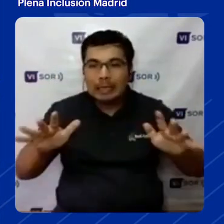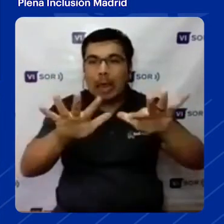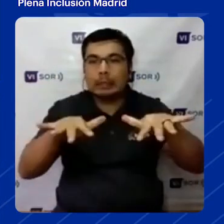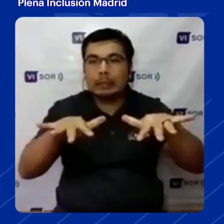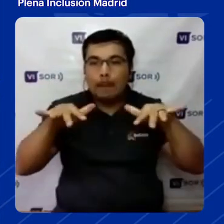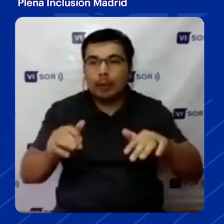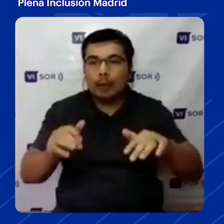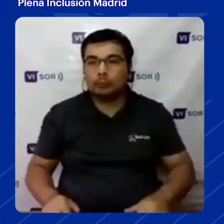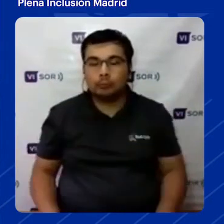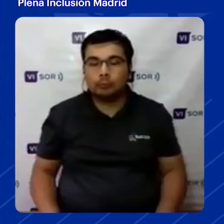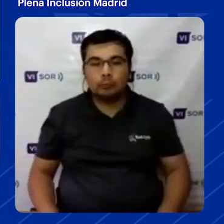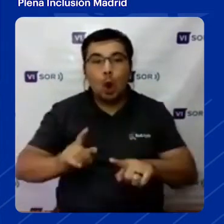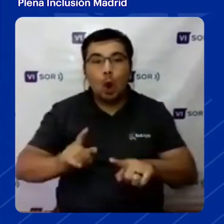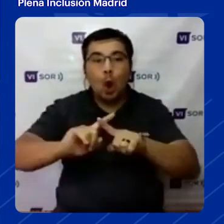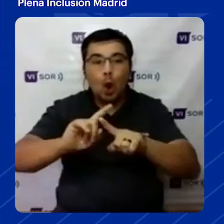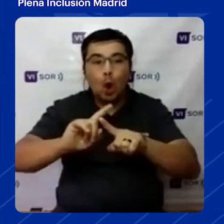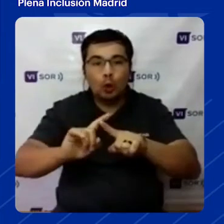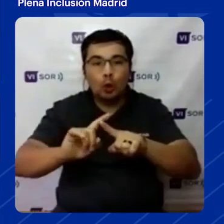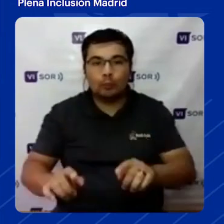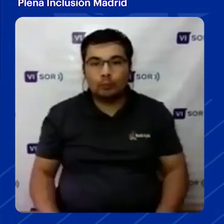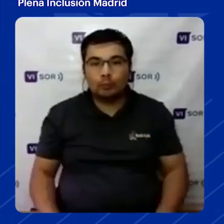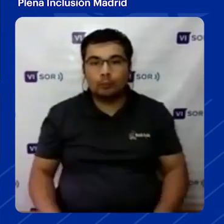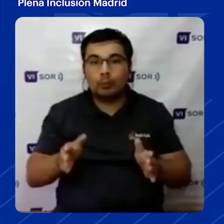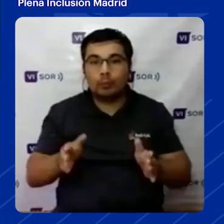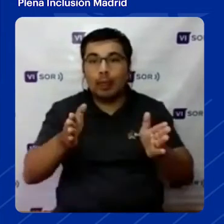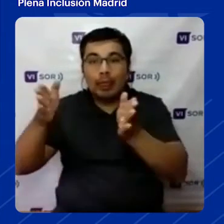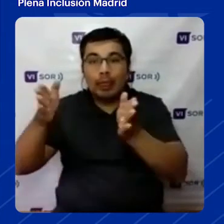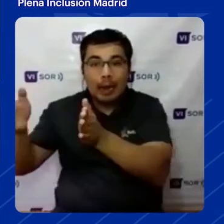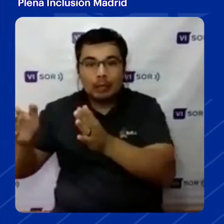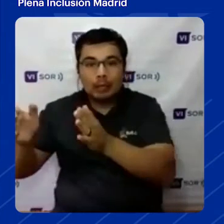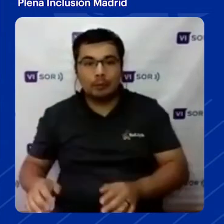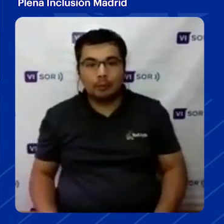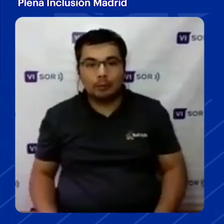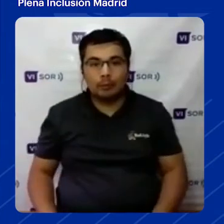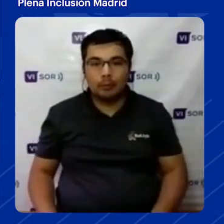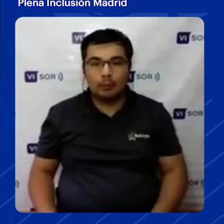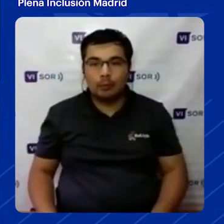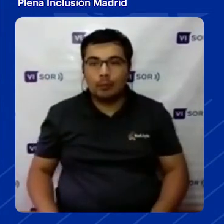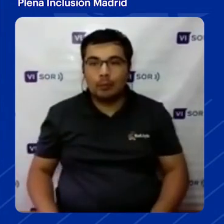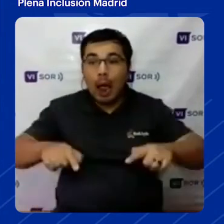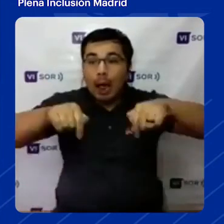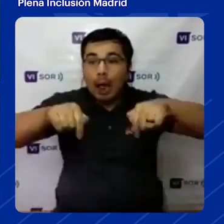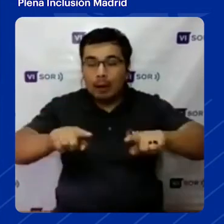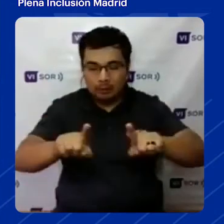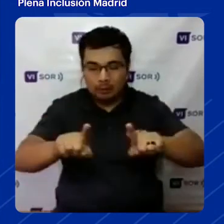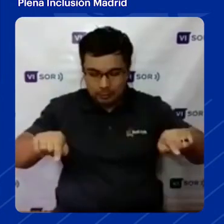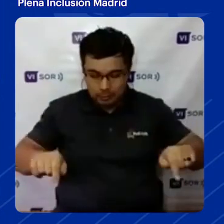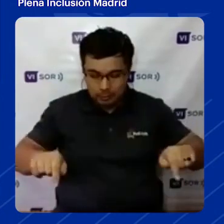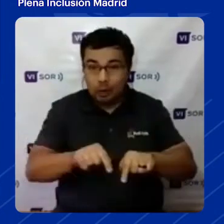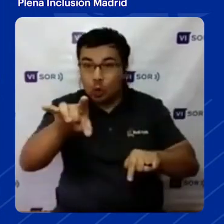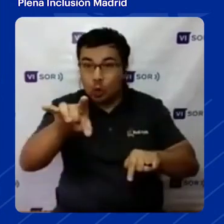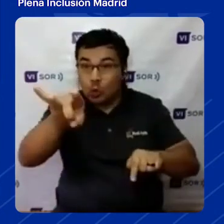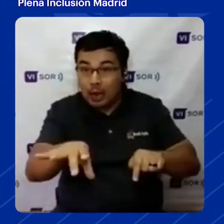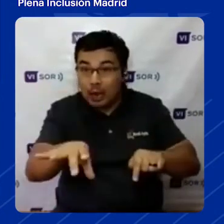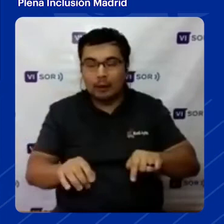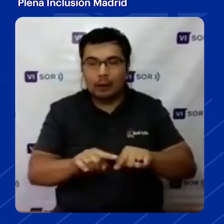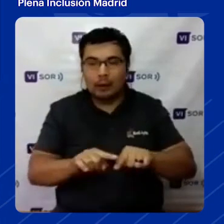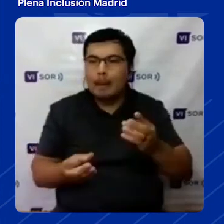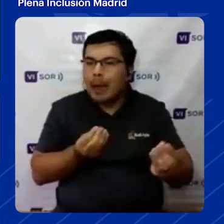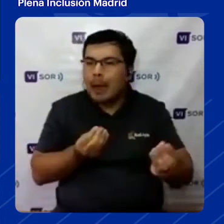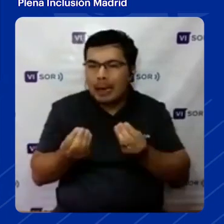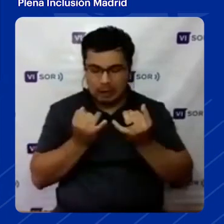la parte derecha ven ustedes un cuadrito que pone "lo sabías" para dar precisamente